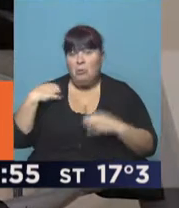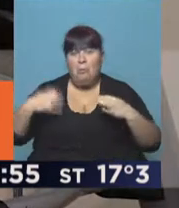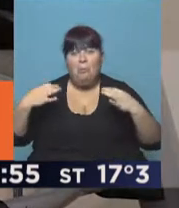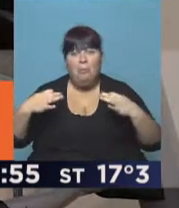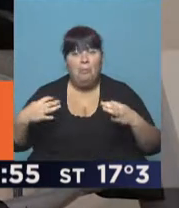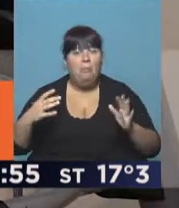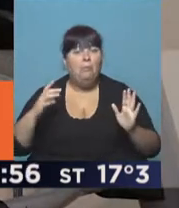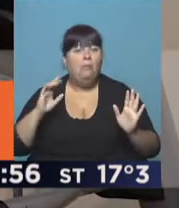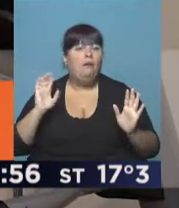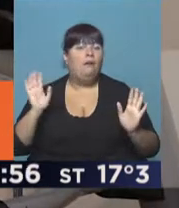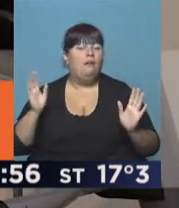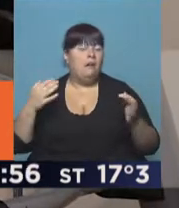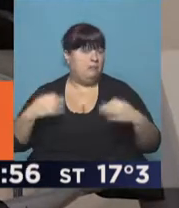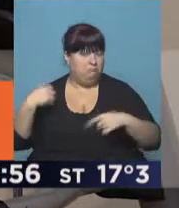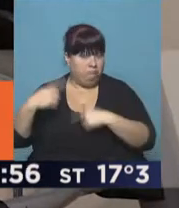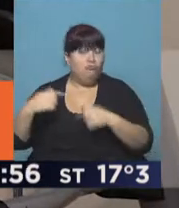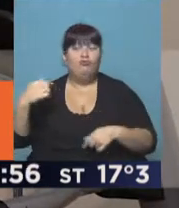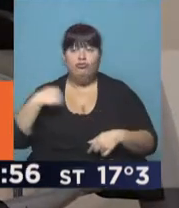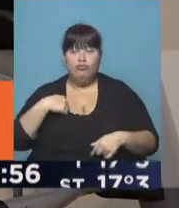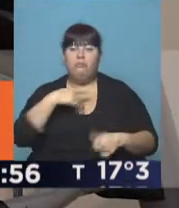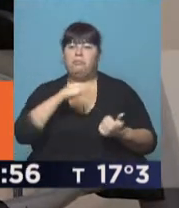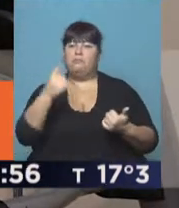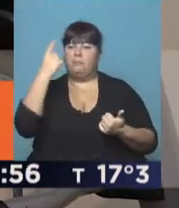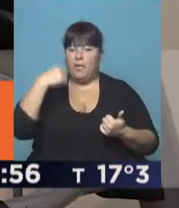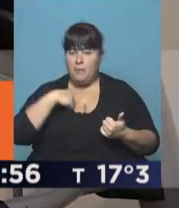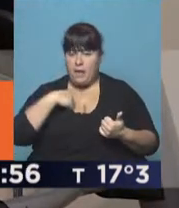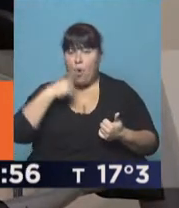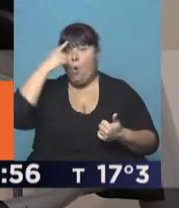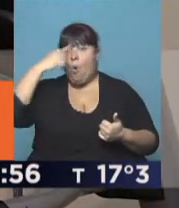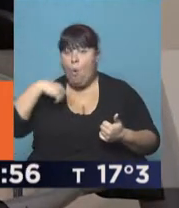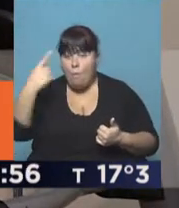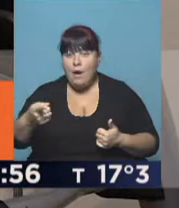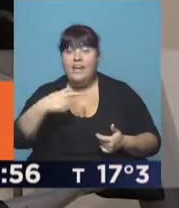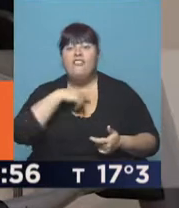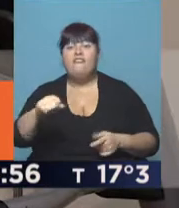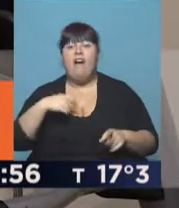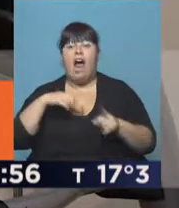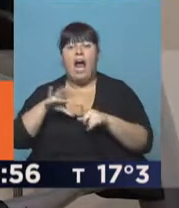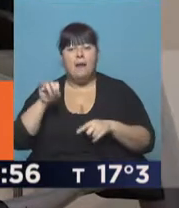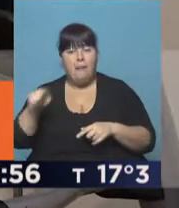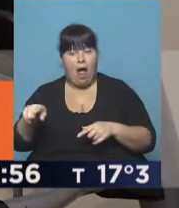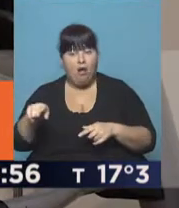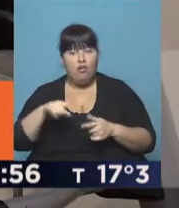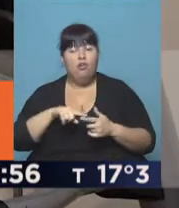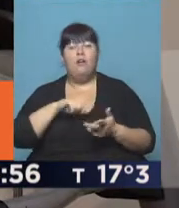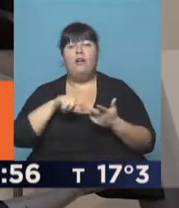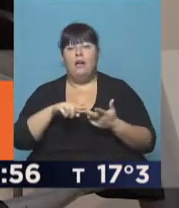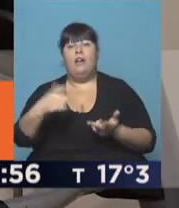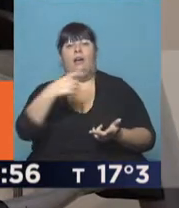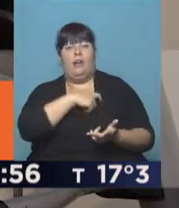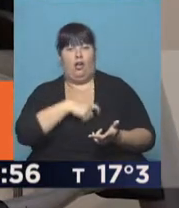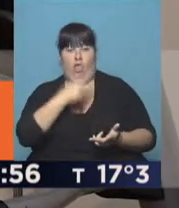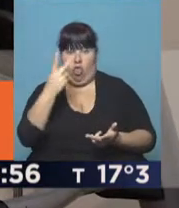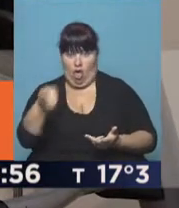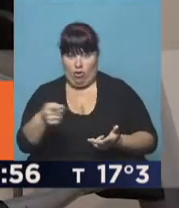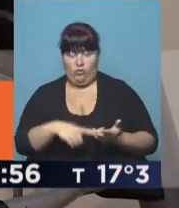bien. Yo hice el infarto, al mes hizo un infarto mi hermano y le pusieron dos